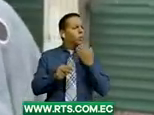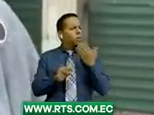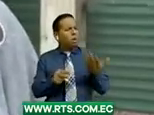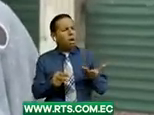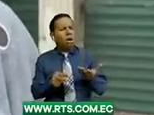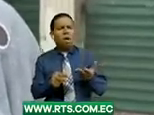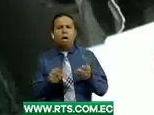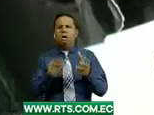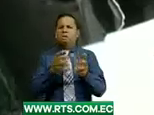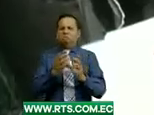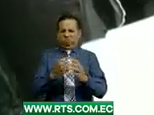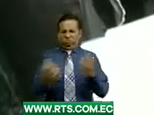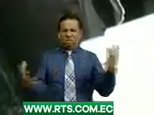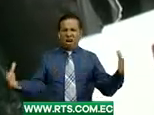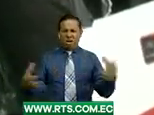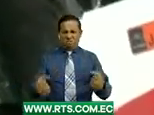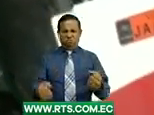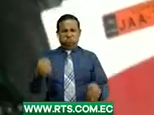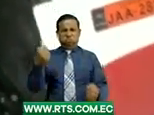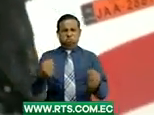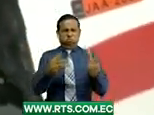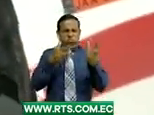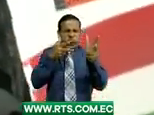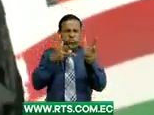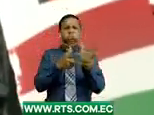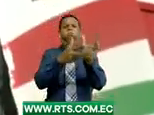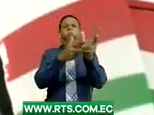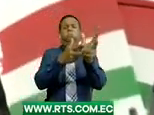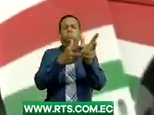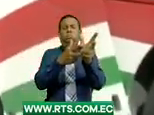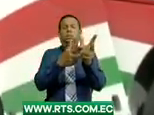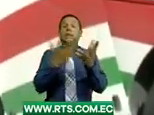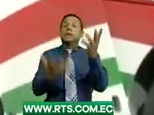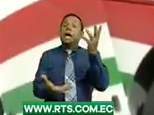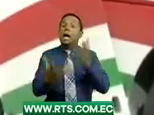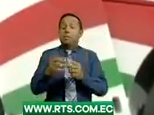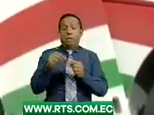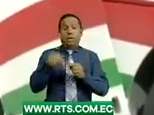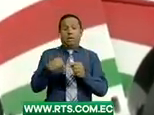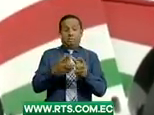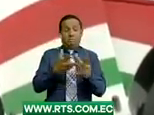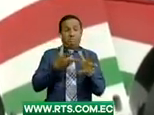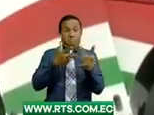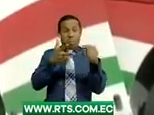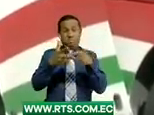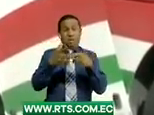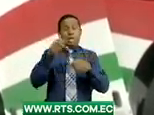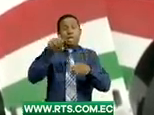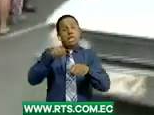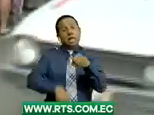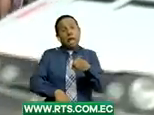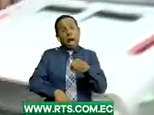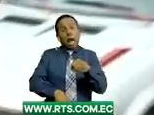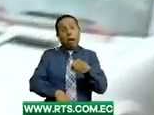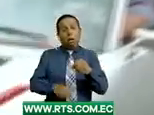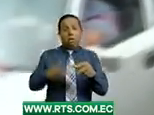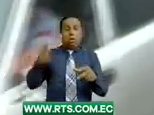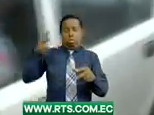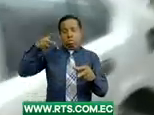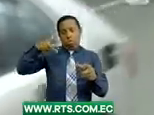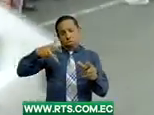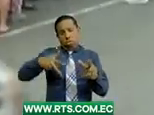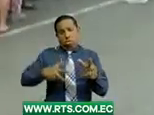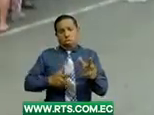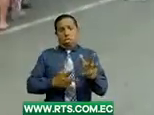vio el tráiler metido ahí. Aparentemente el cabezal verde sufrió un desperfecto mecánico justo en una especie de bajada, lo que ayudó a